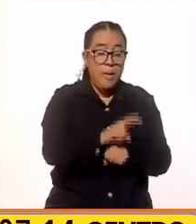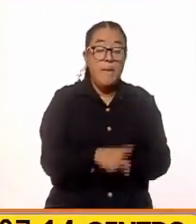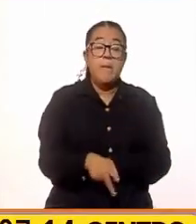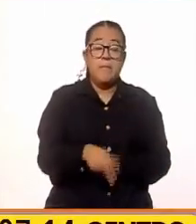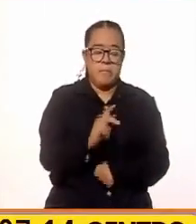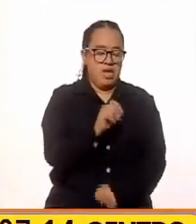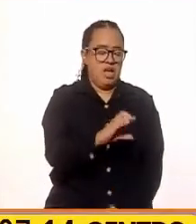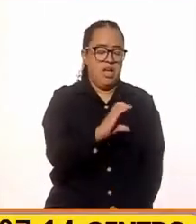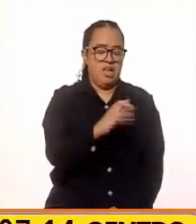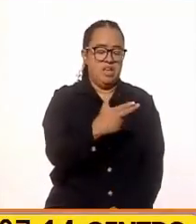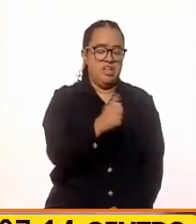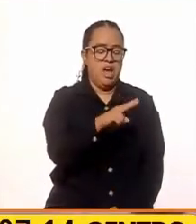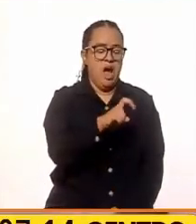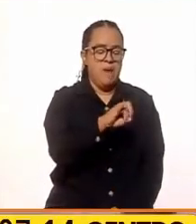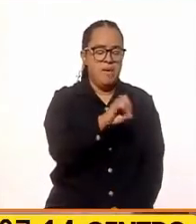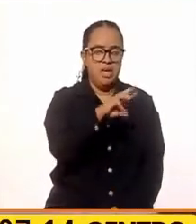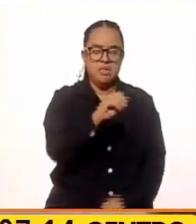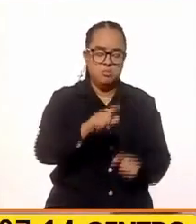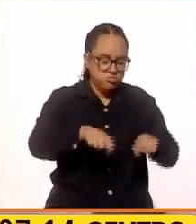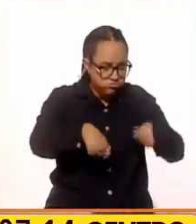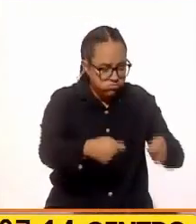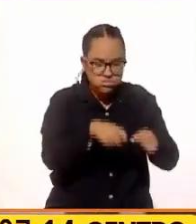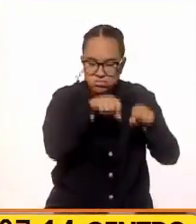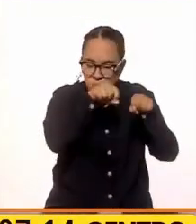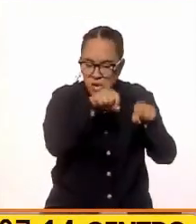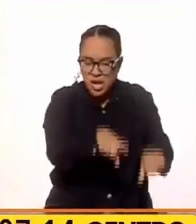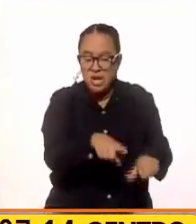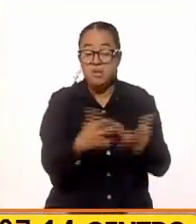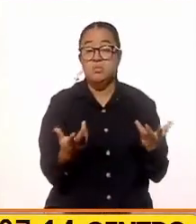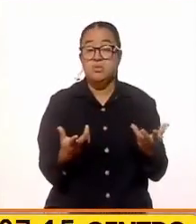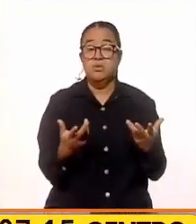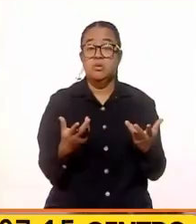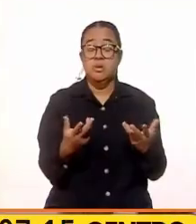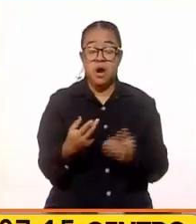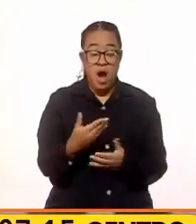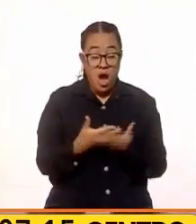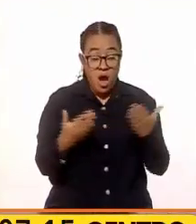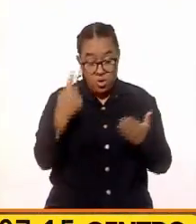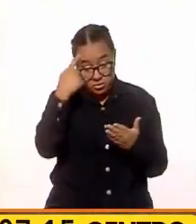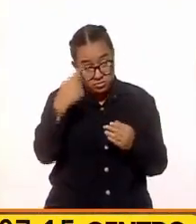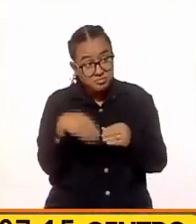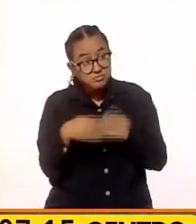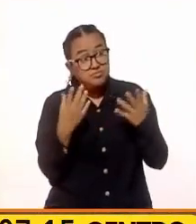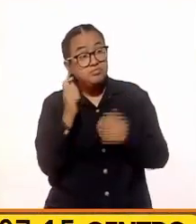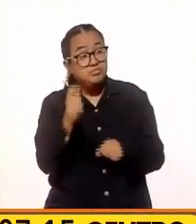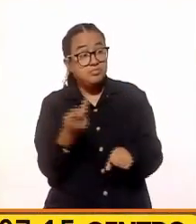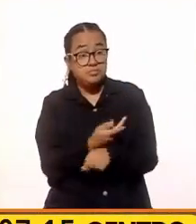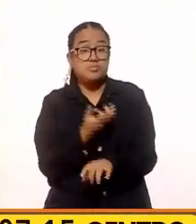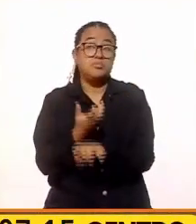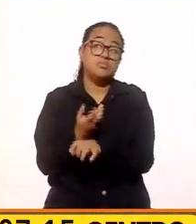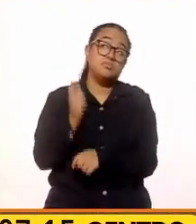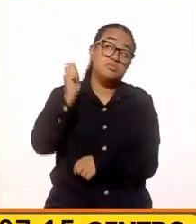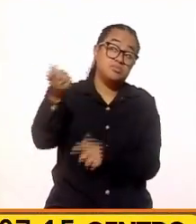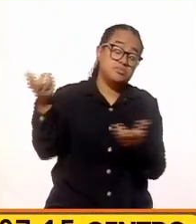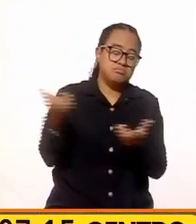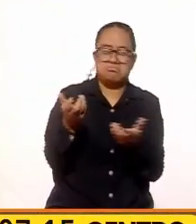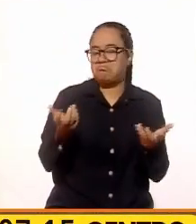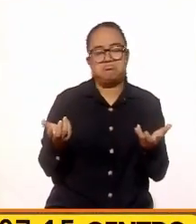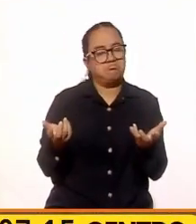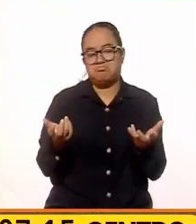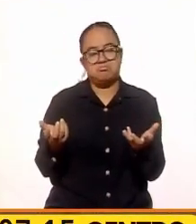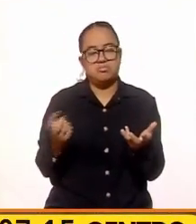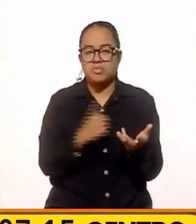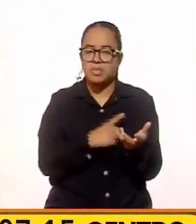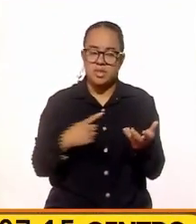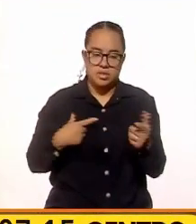chavismo. Por tanto, no creo que en este momento podamos tener mucha claridad de lo que Estados Unidos está haciendo. Creo que debe